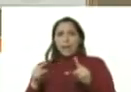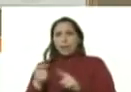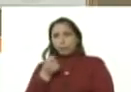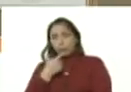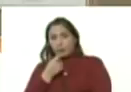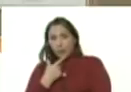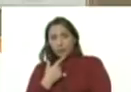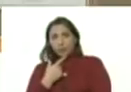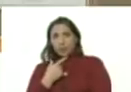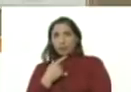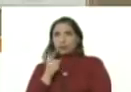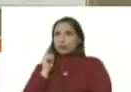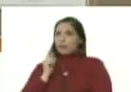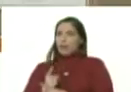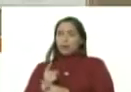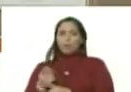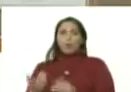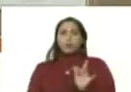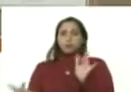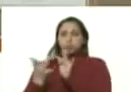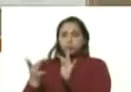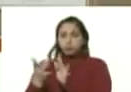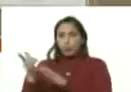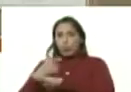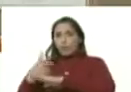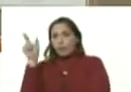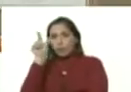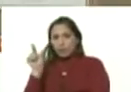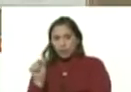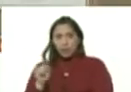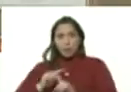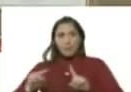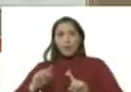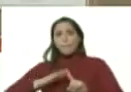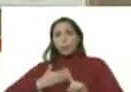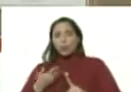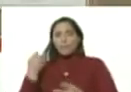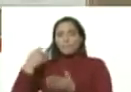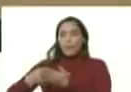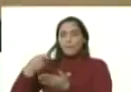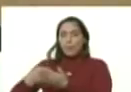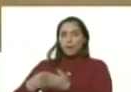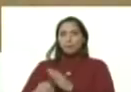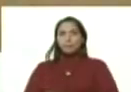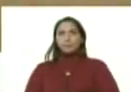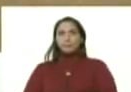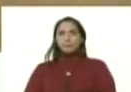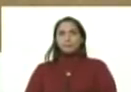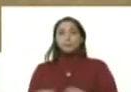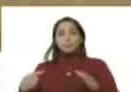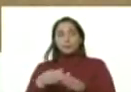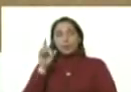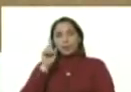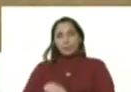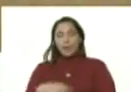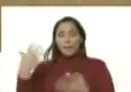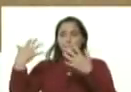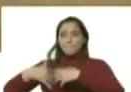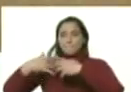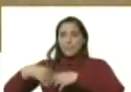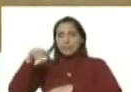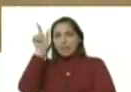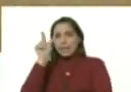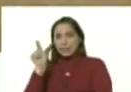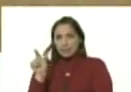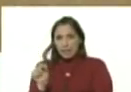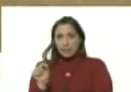secundarios estamos coordinando con el gobierno italiano para poder cubrirlos. Tuvimos reuniones también con empresas italianas